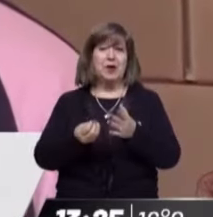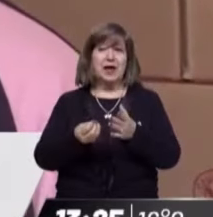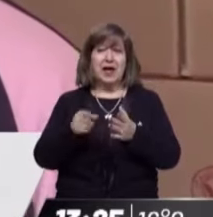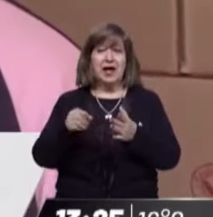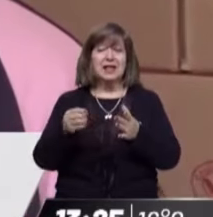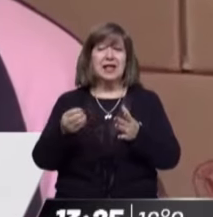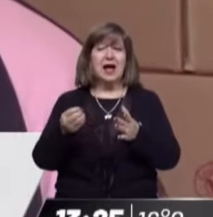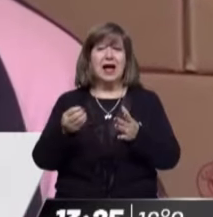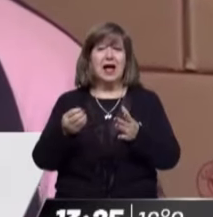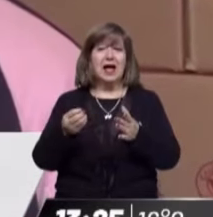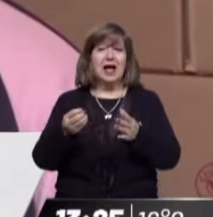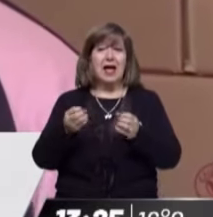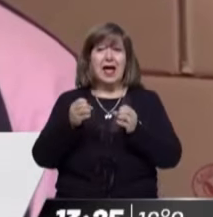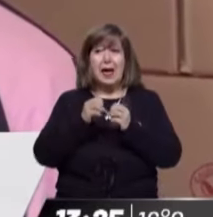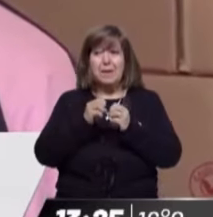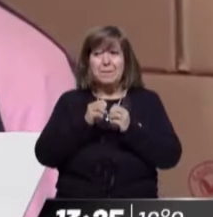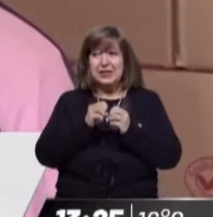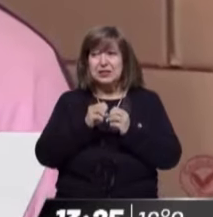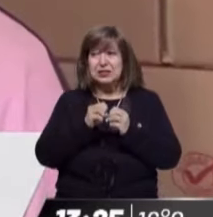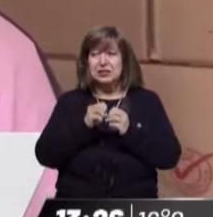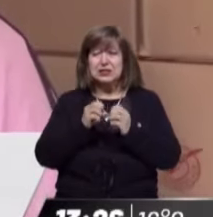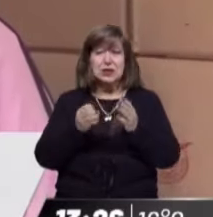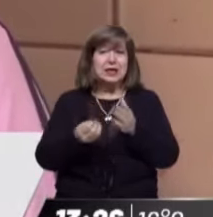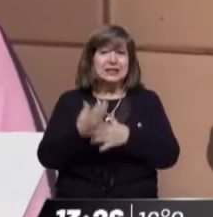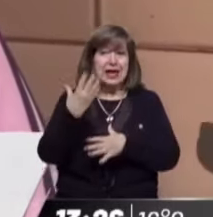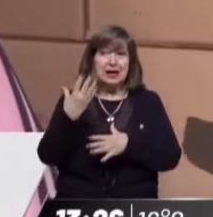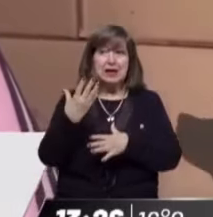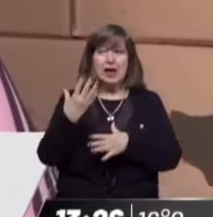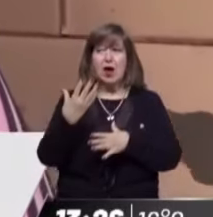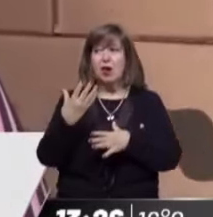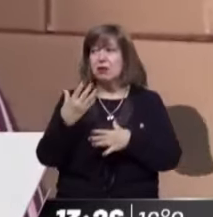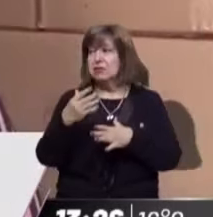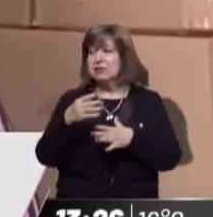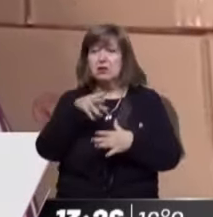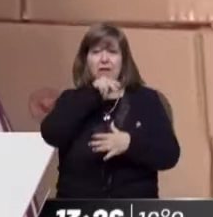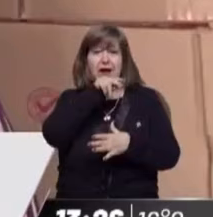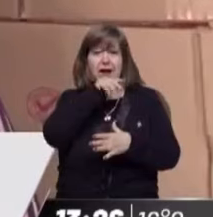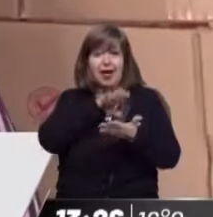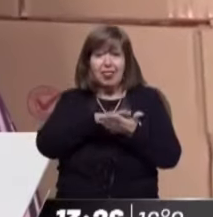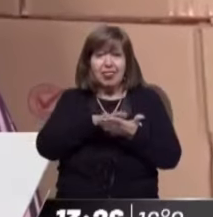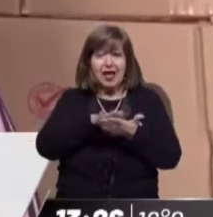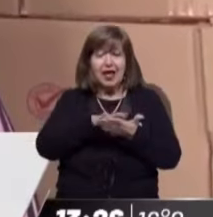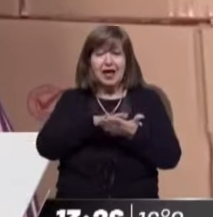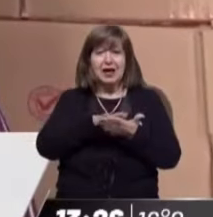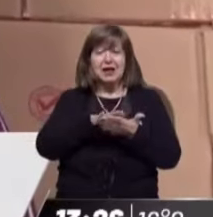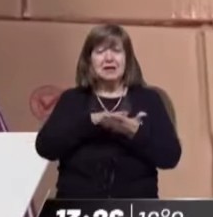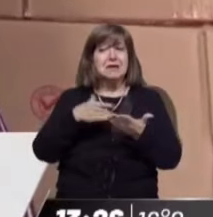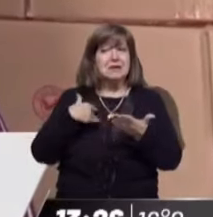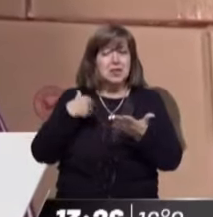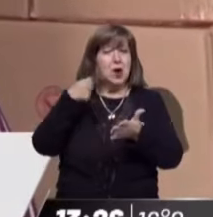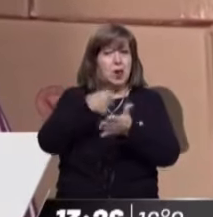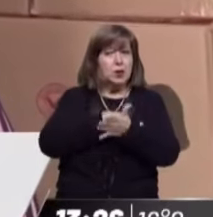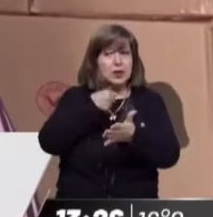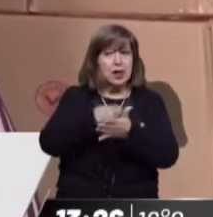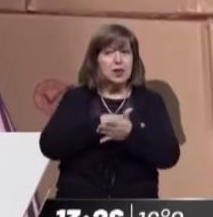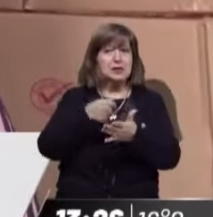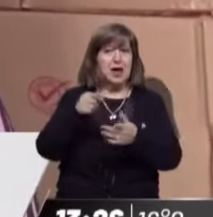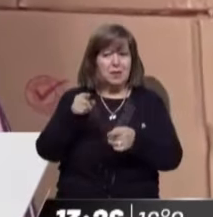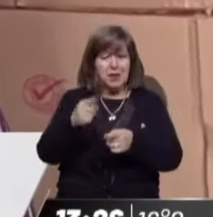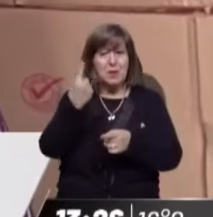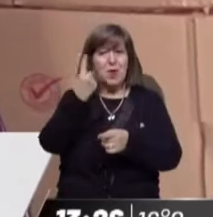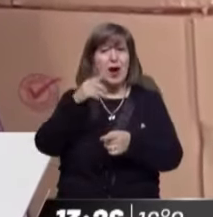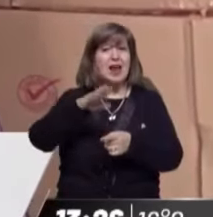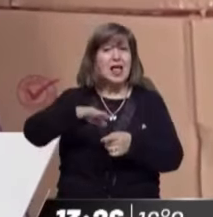misma ustedes nos conocen desde el principio y la verdad que amo este lugar amo y por este lugar voy a pelear con quien